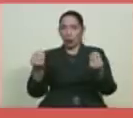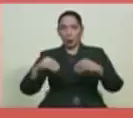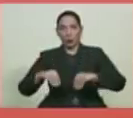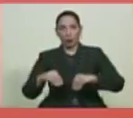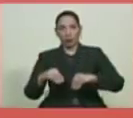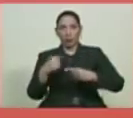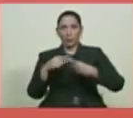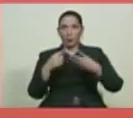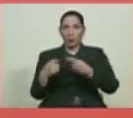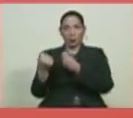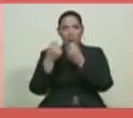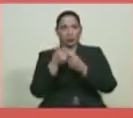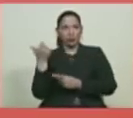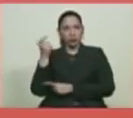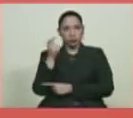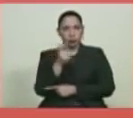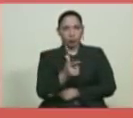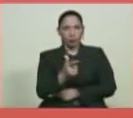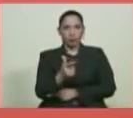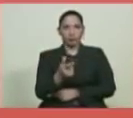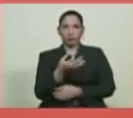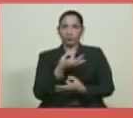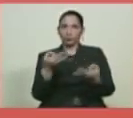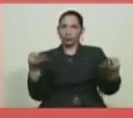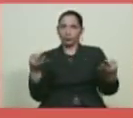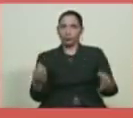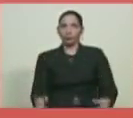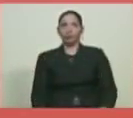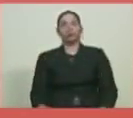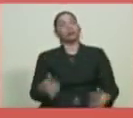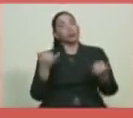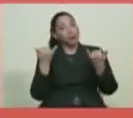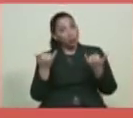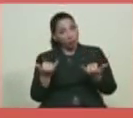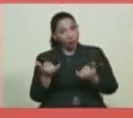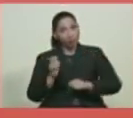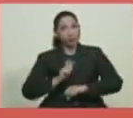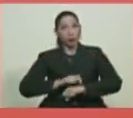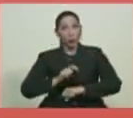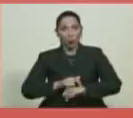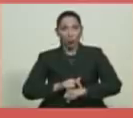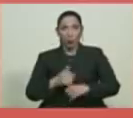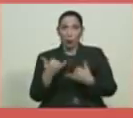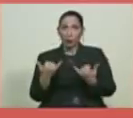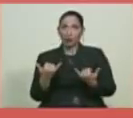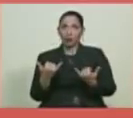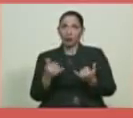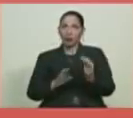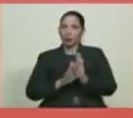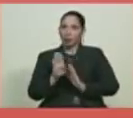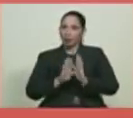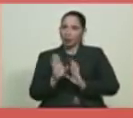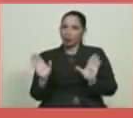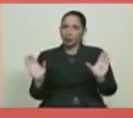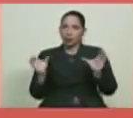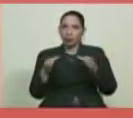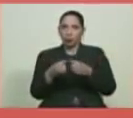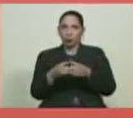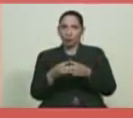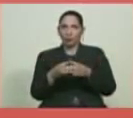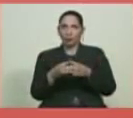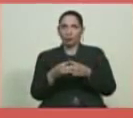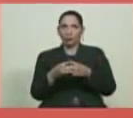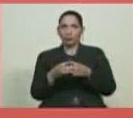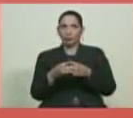los precios del pasaje urbano, suburbano y extraurbano, en estas horas, en este momento, se están desarrollando las reuniones con